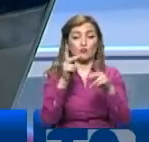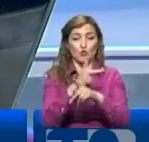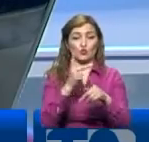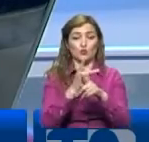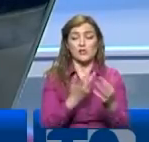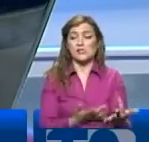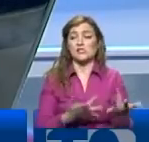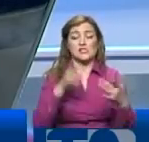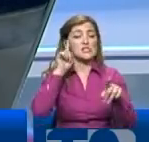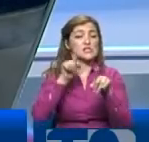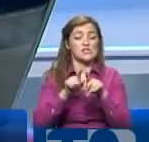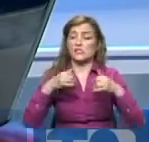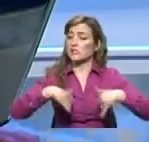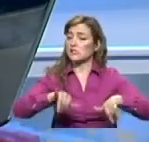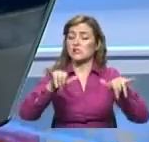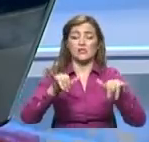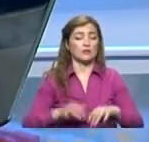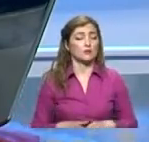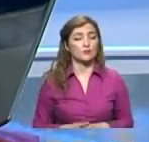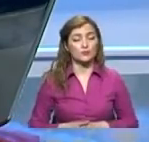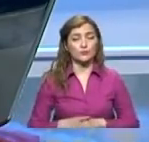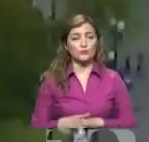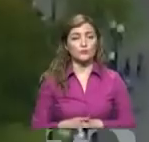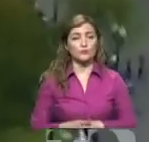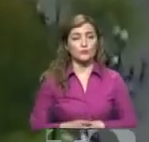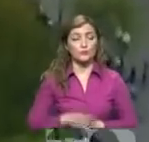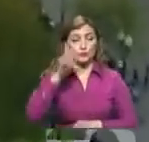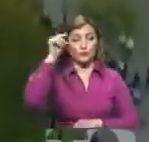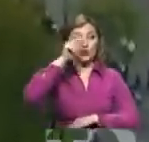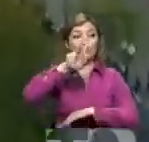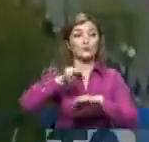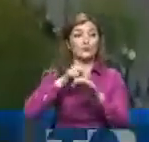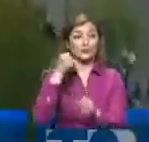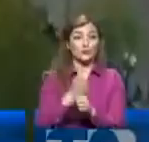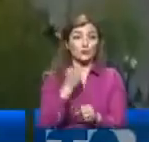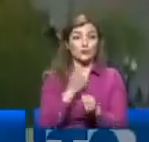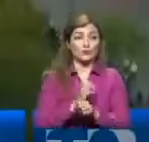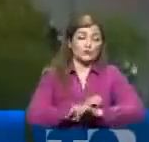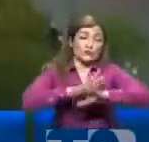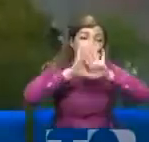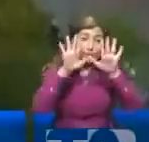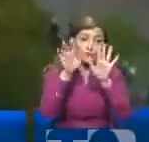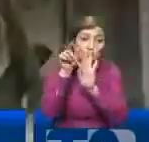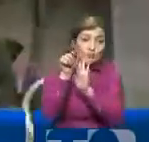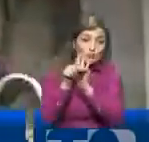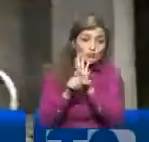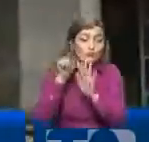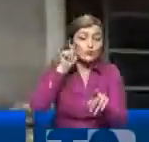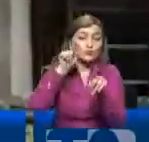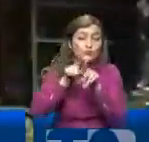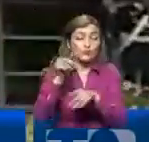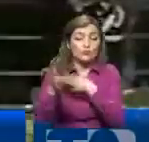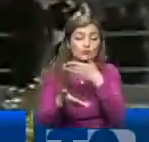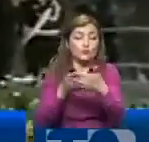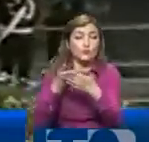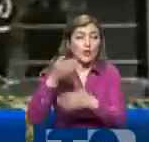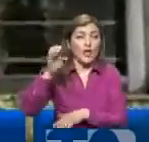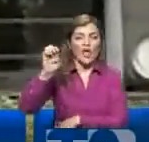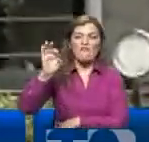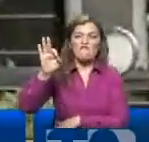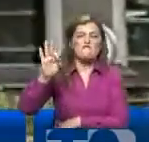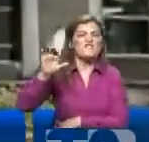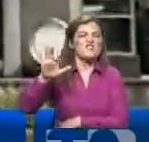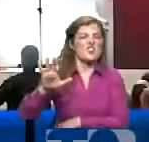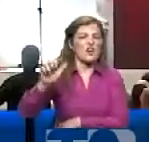adelante otros acuerdos comerciales. El Gobierno Nacional trabaja en la aclaratoria de detalles del acuerdo comercial con el EFTA con la